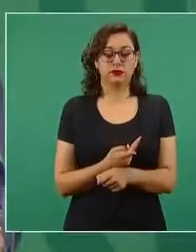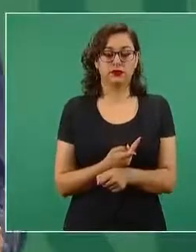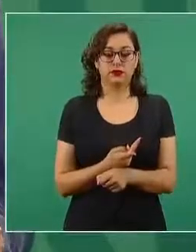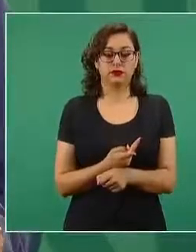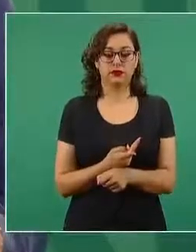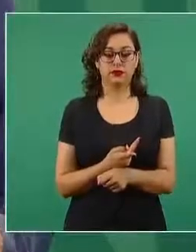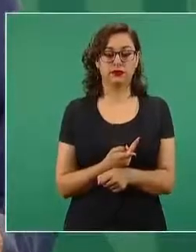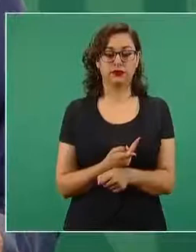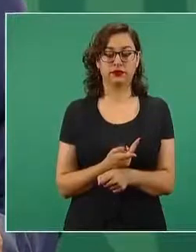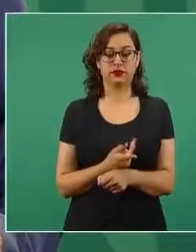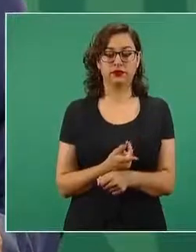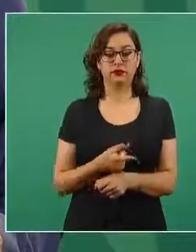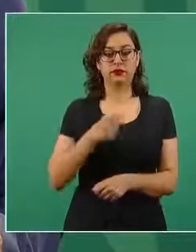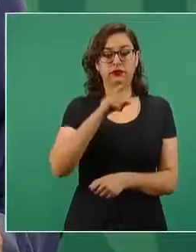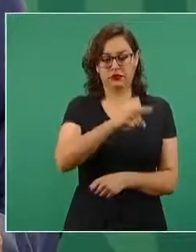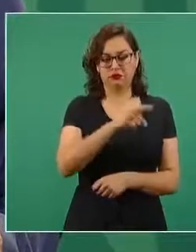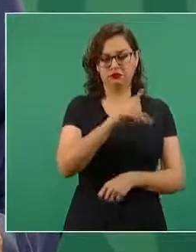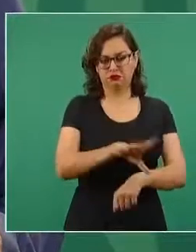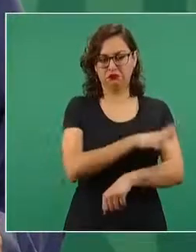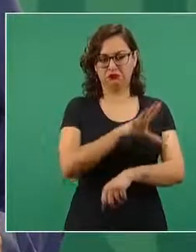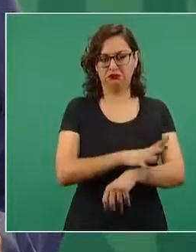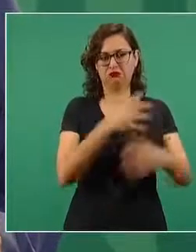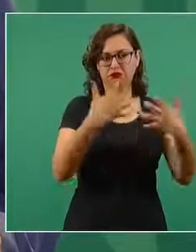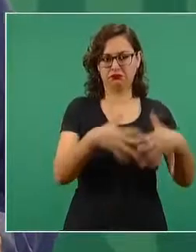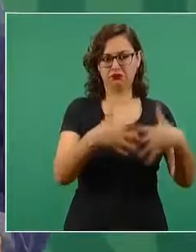energía eléctrica a la Comisión Federal de Electricidad.